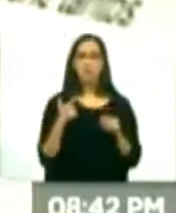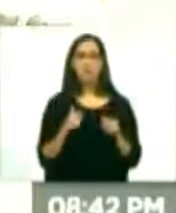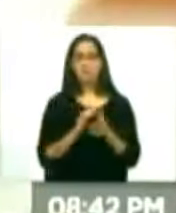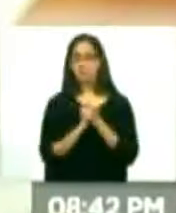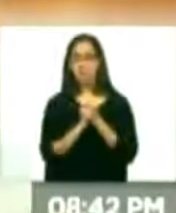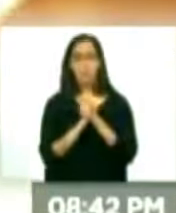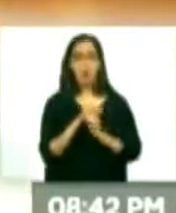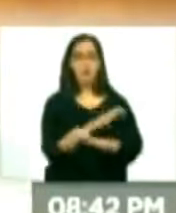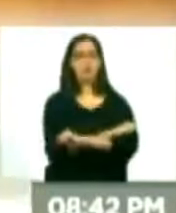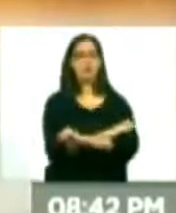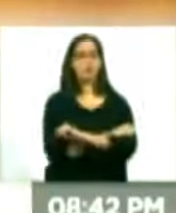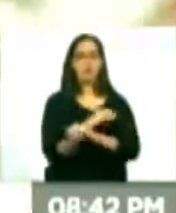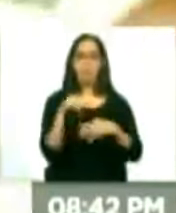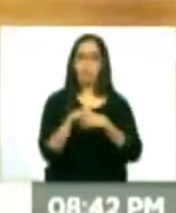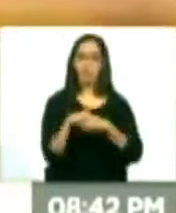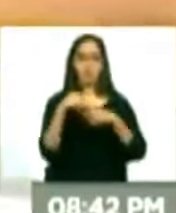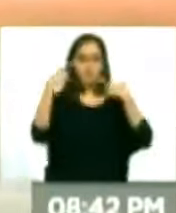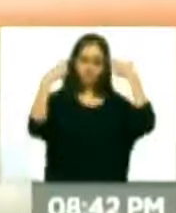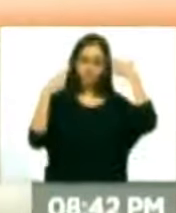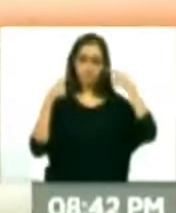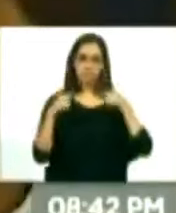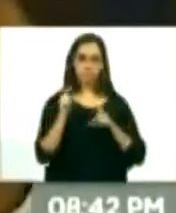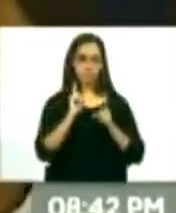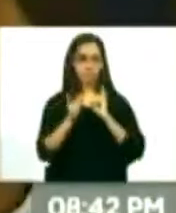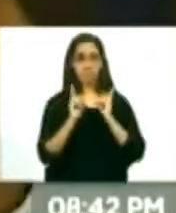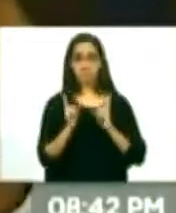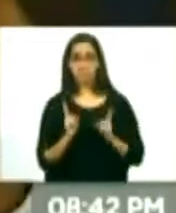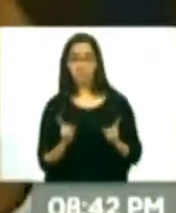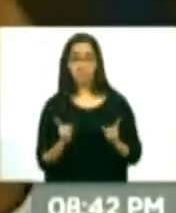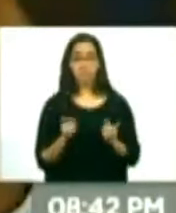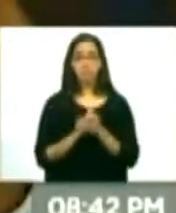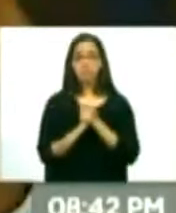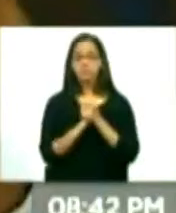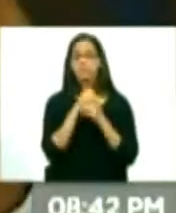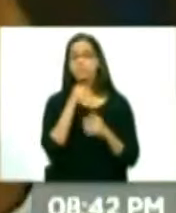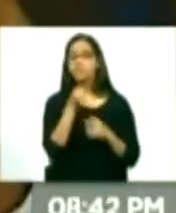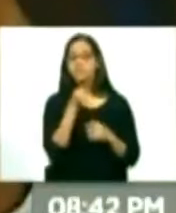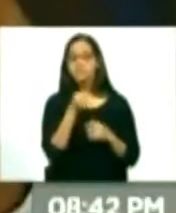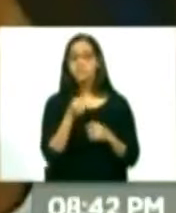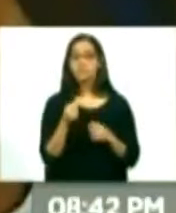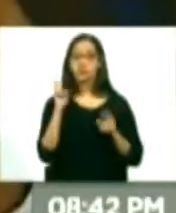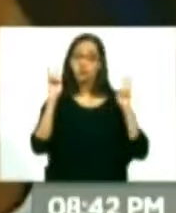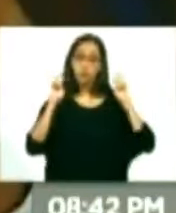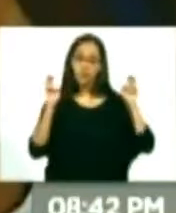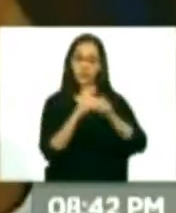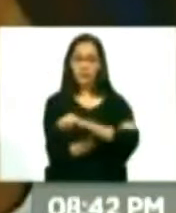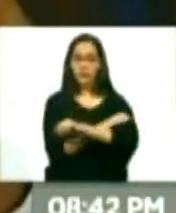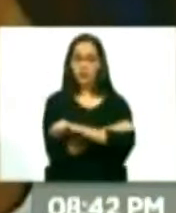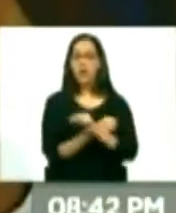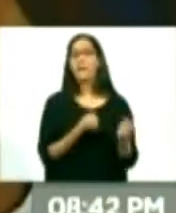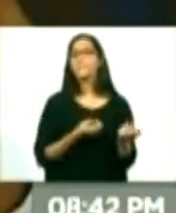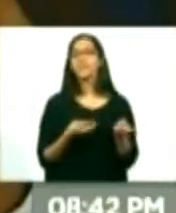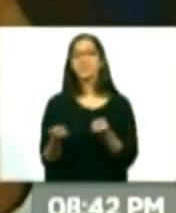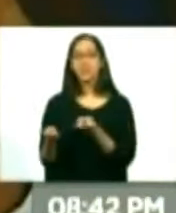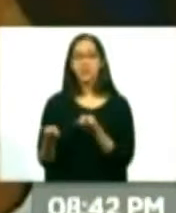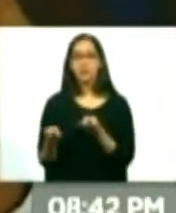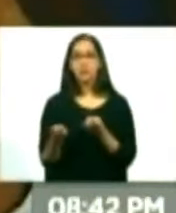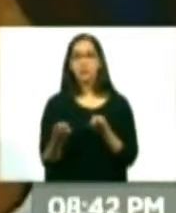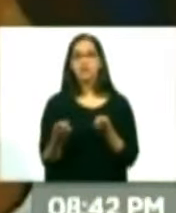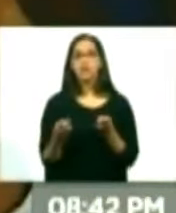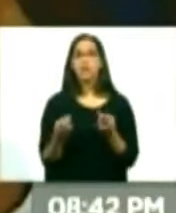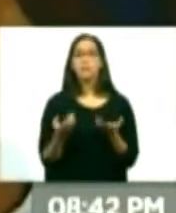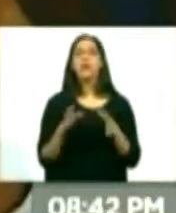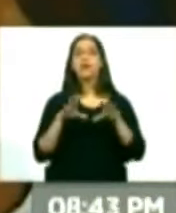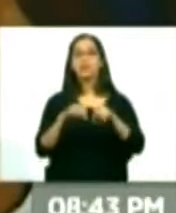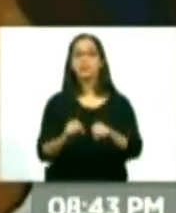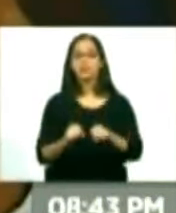en la oposición como dentro del chavismo. Unos cuantos amigos periodistas, supuestamente opositores, invitados como enviado especial para cubrir